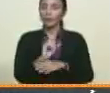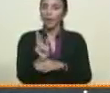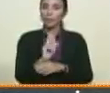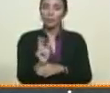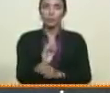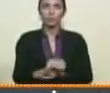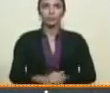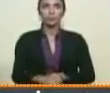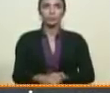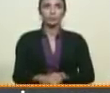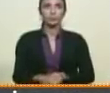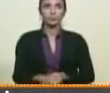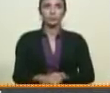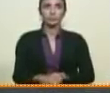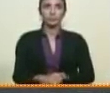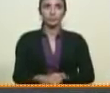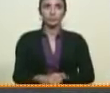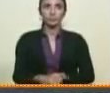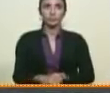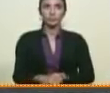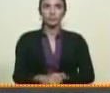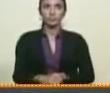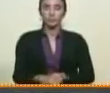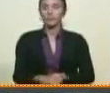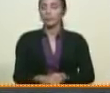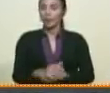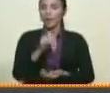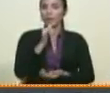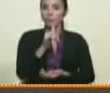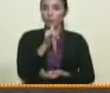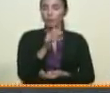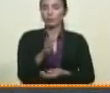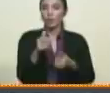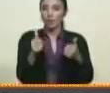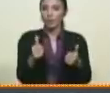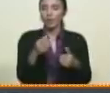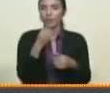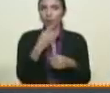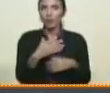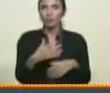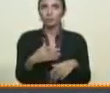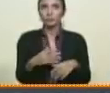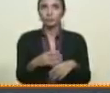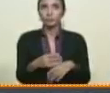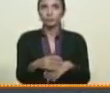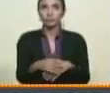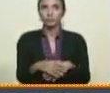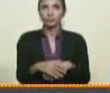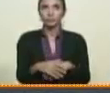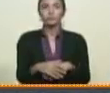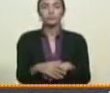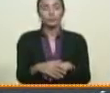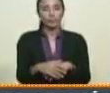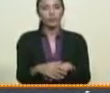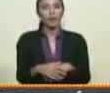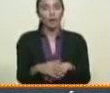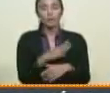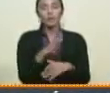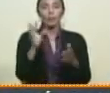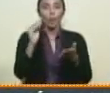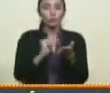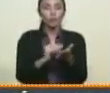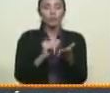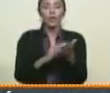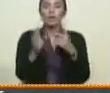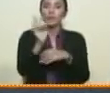tiempo real y bueno tengo muy buenas noticias que darle al pueblo de mérida el transcurso de los días por venir tenemos que recuperar a